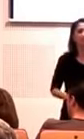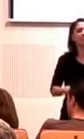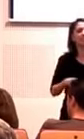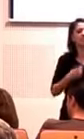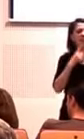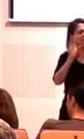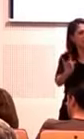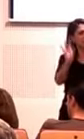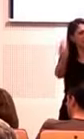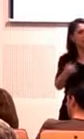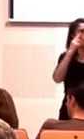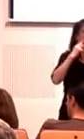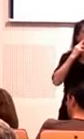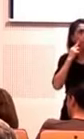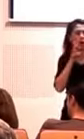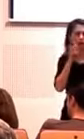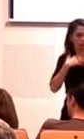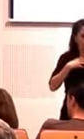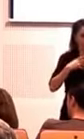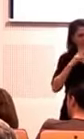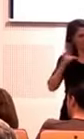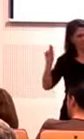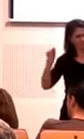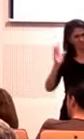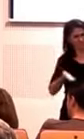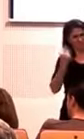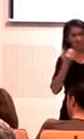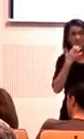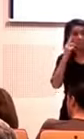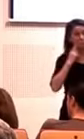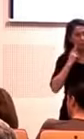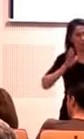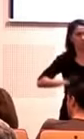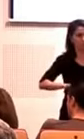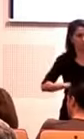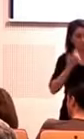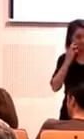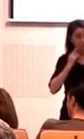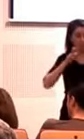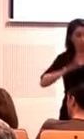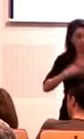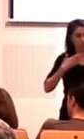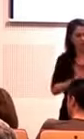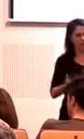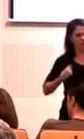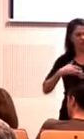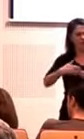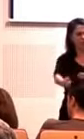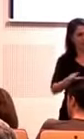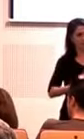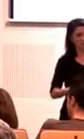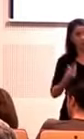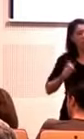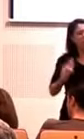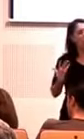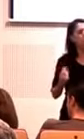sí y que no tener miedo. Porque lo único que hace el miedo es paralizarte. Y lo que hace paralizarte es no vivir. Y la vida es súper